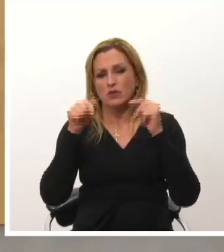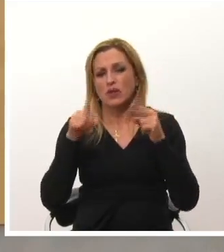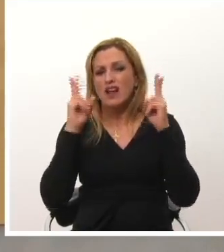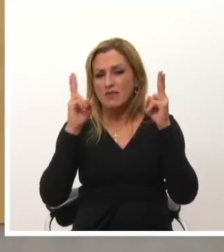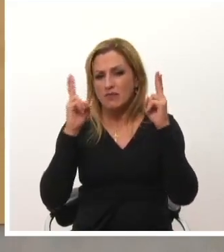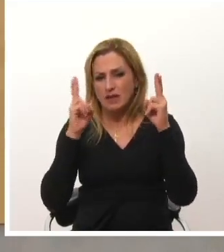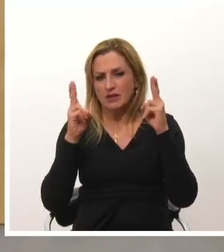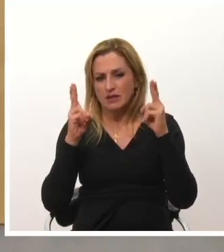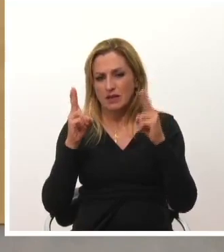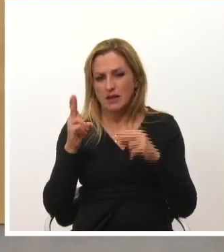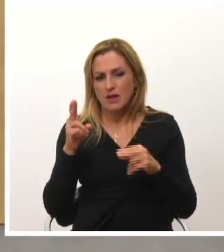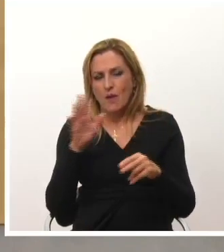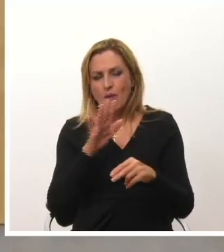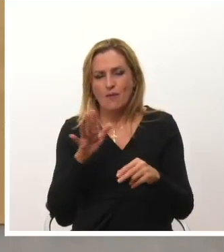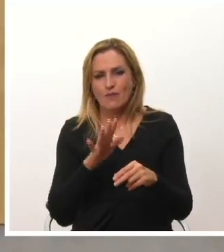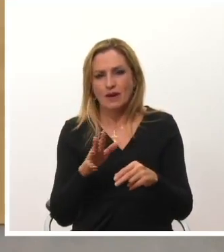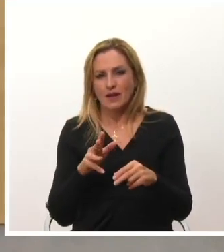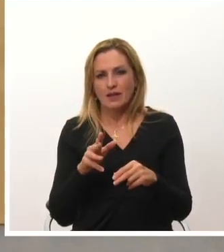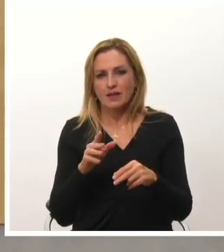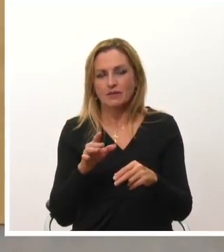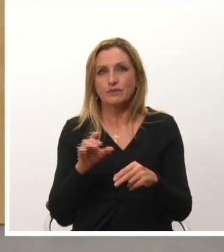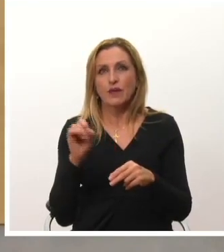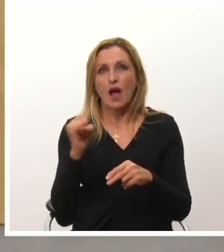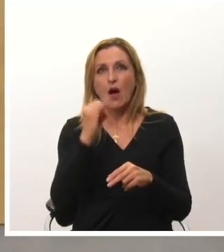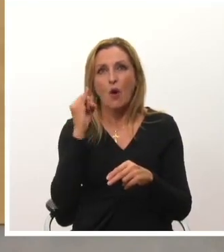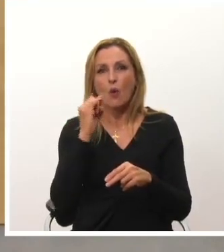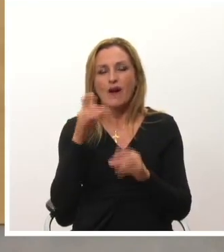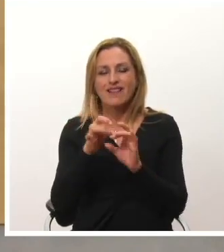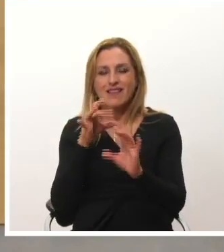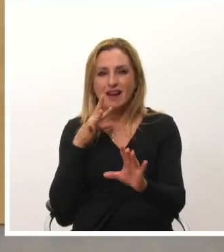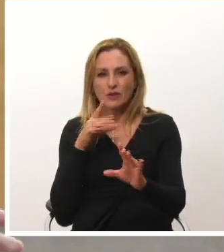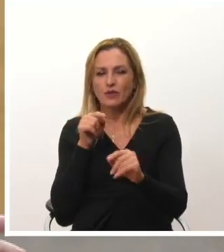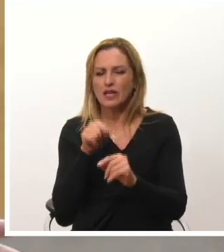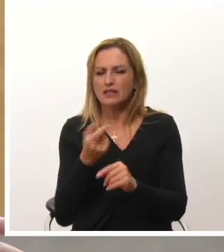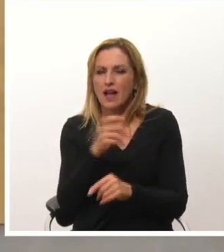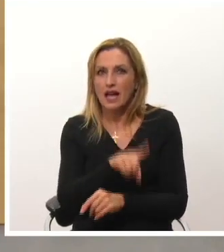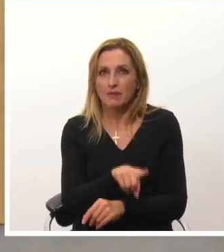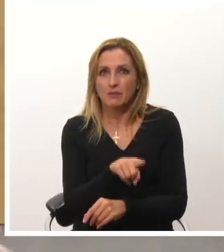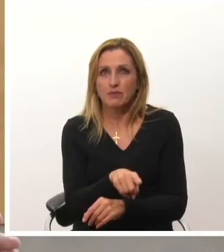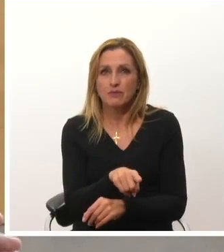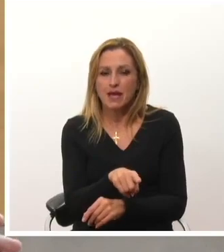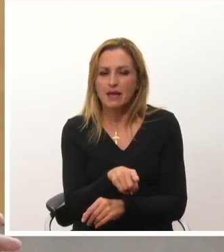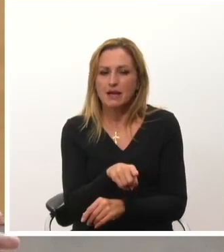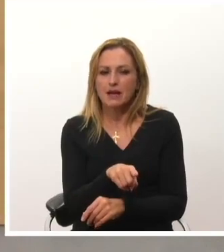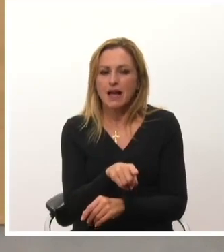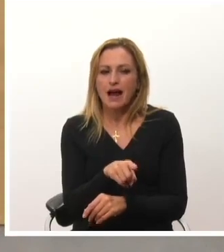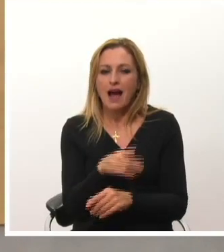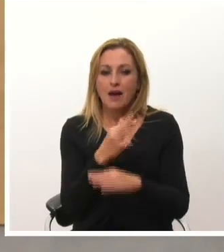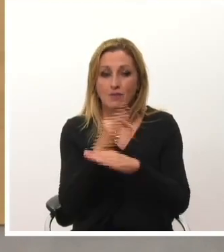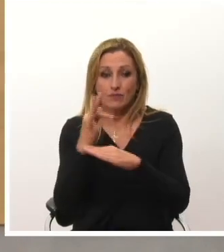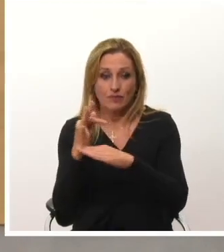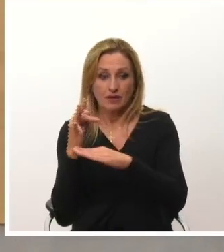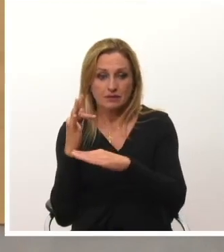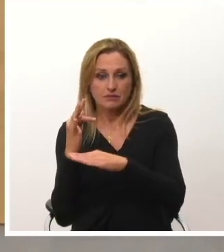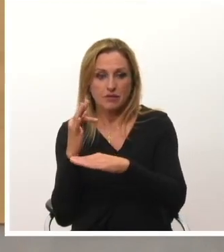esperanza de Juana de Arco de verdad que me ha encantado lo demagógico que ha sido Y por último la alusión que ha hecho al tanatorio musulmán me parece